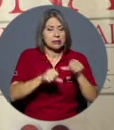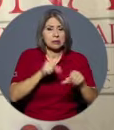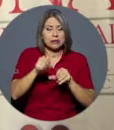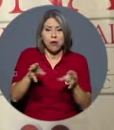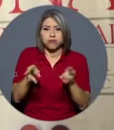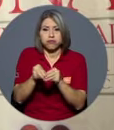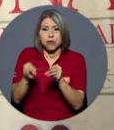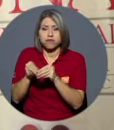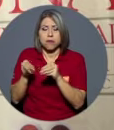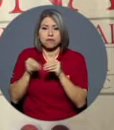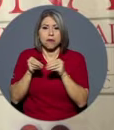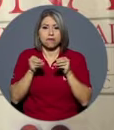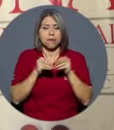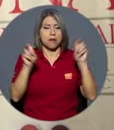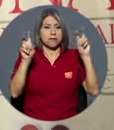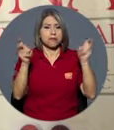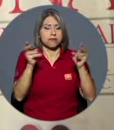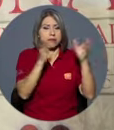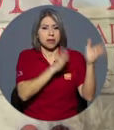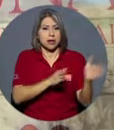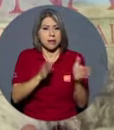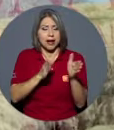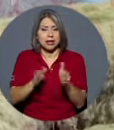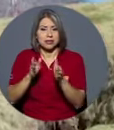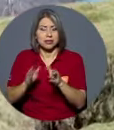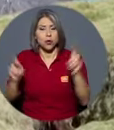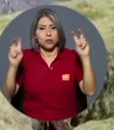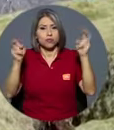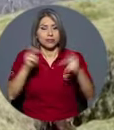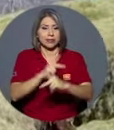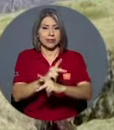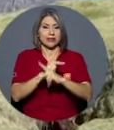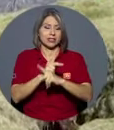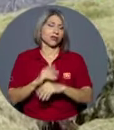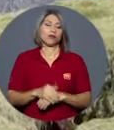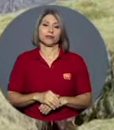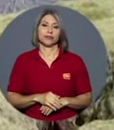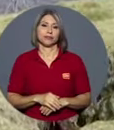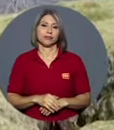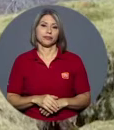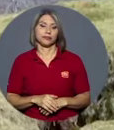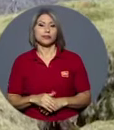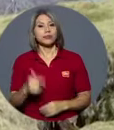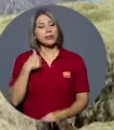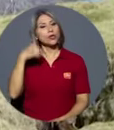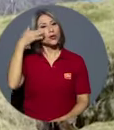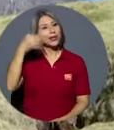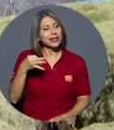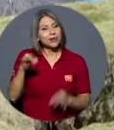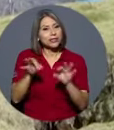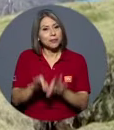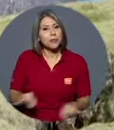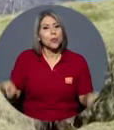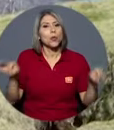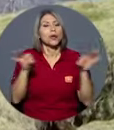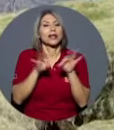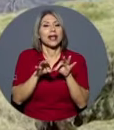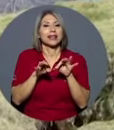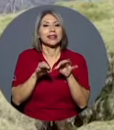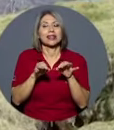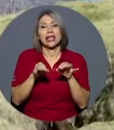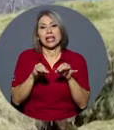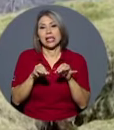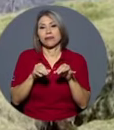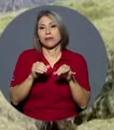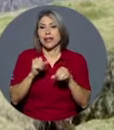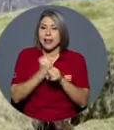el tema de la preparación, en el tema de la prevención. Sí, creo que es importante los